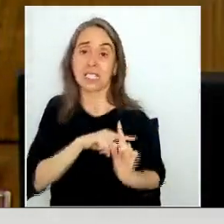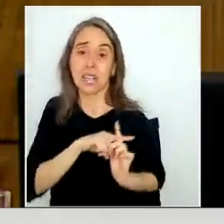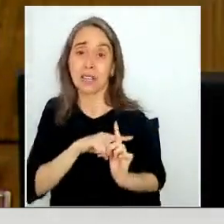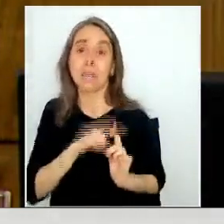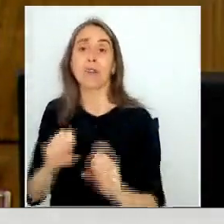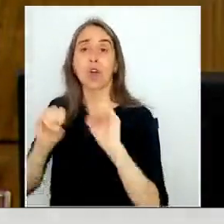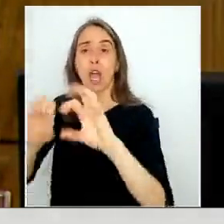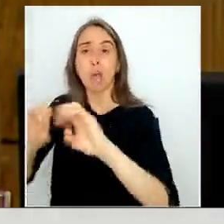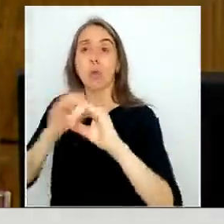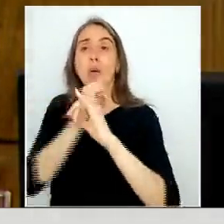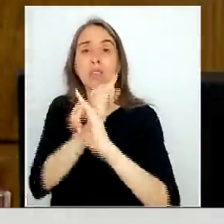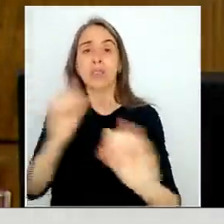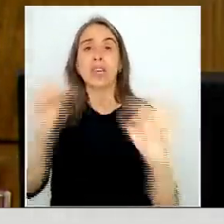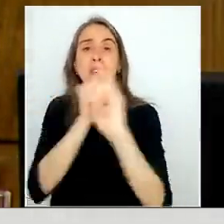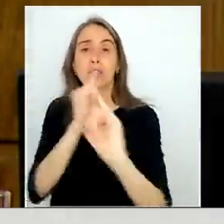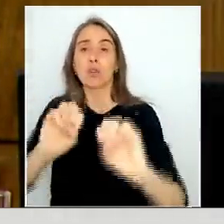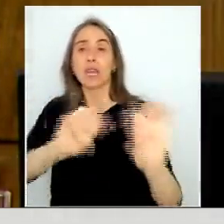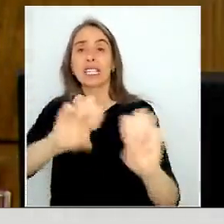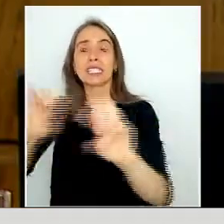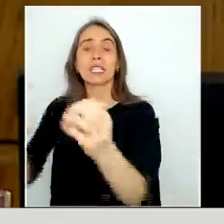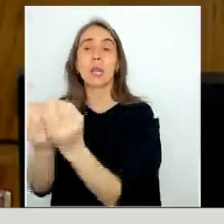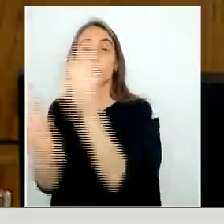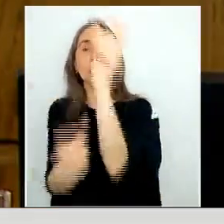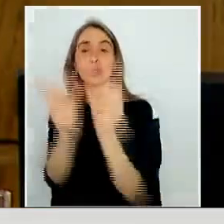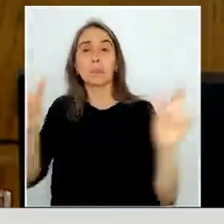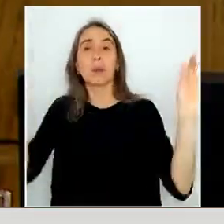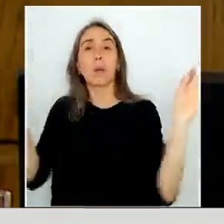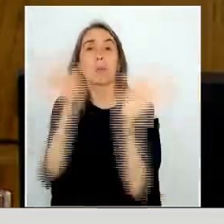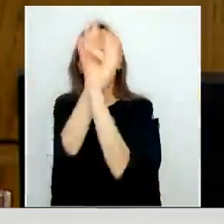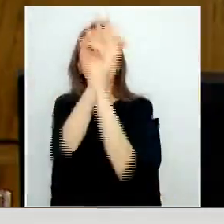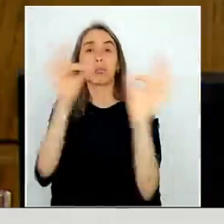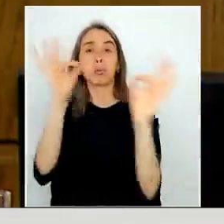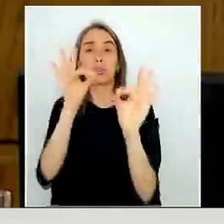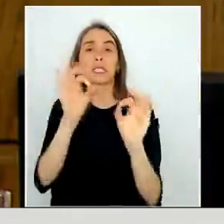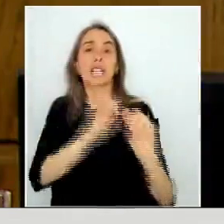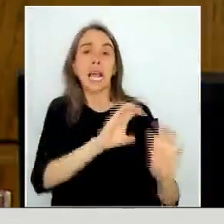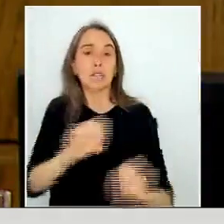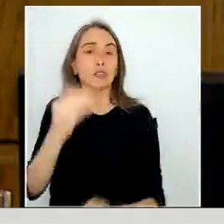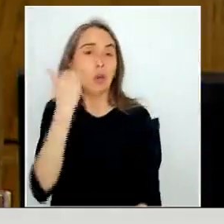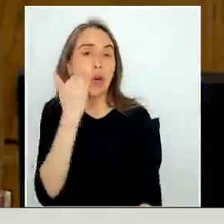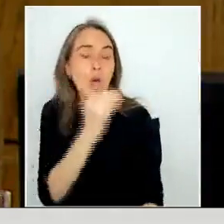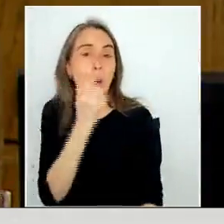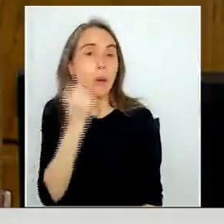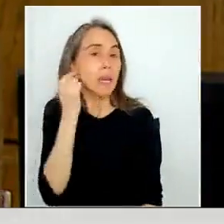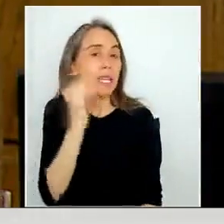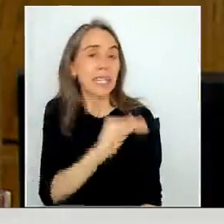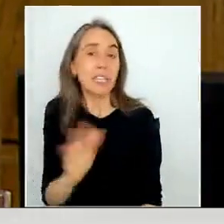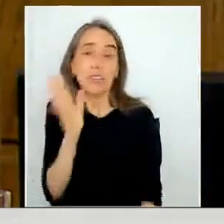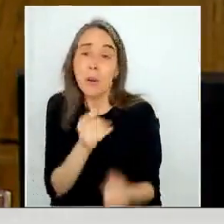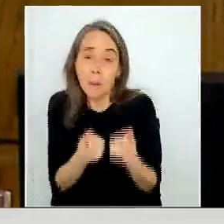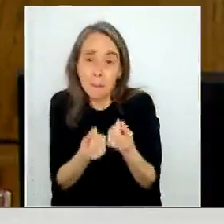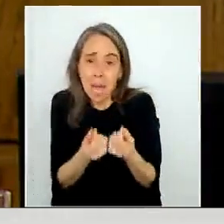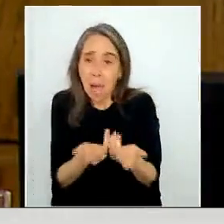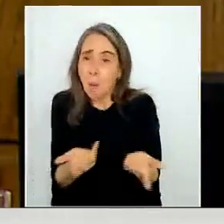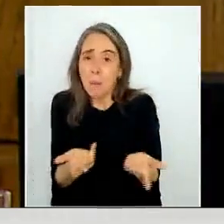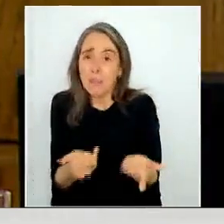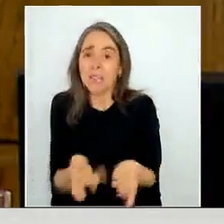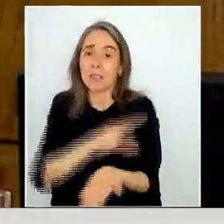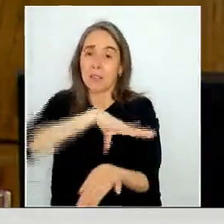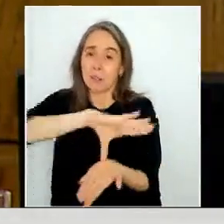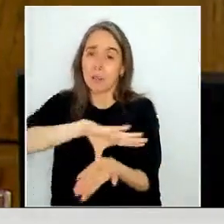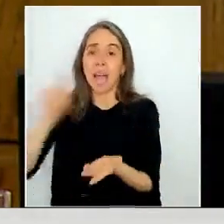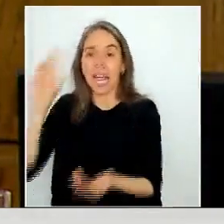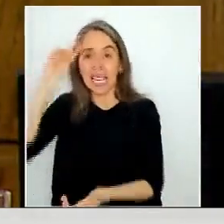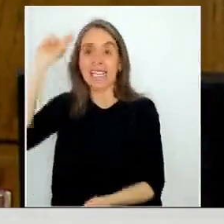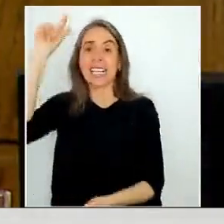y enseñando masivamente la música sobre todo entre los niños y niñas más humildes de nuestro país creador de la primera orquestra